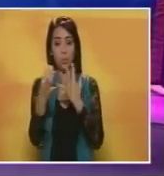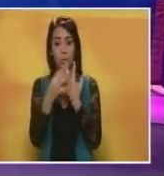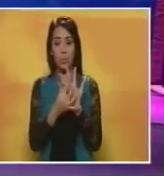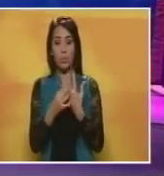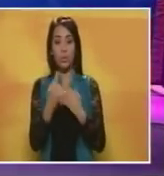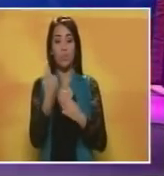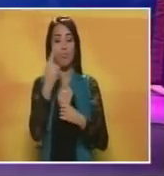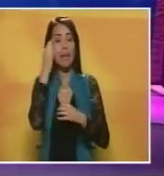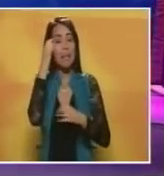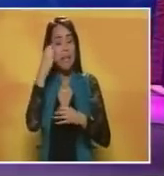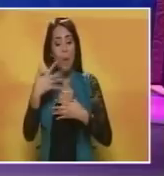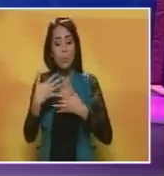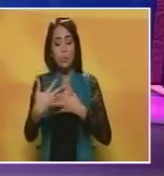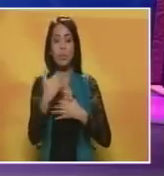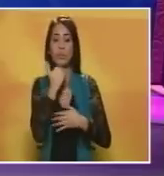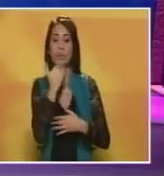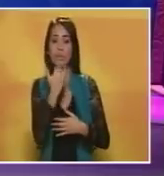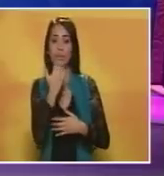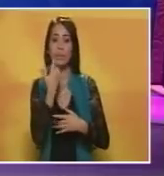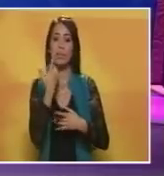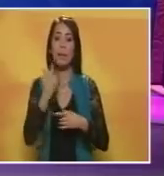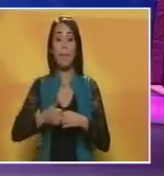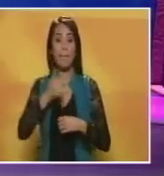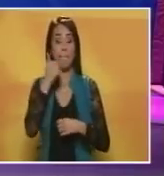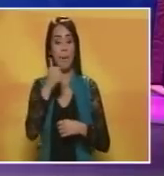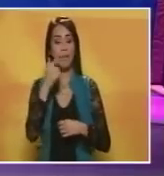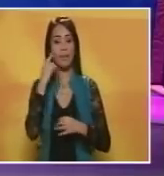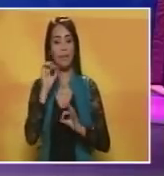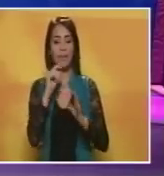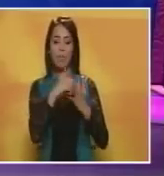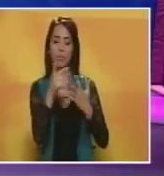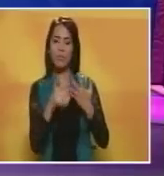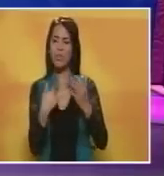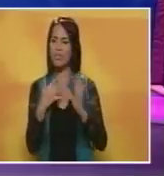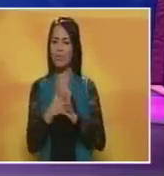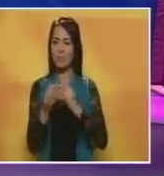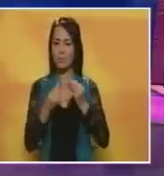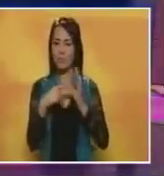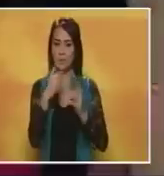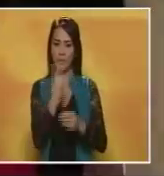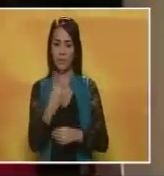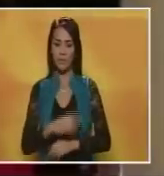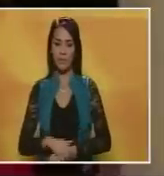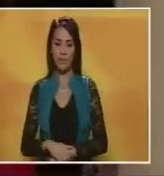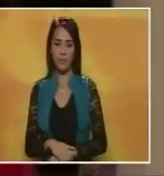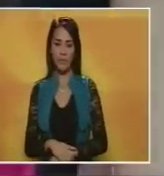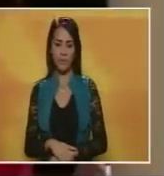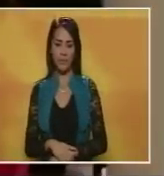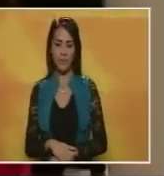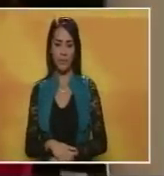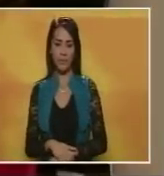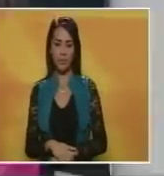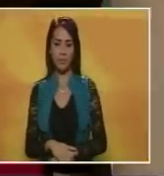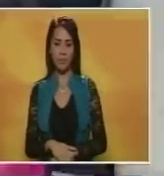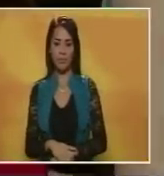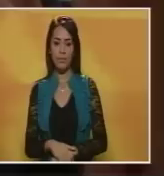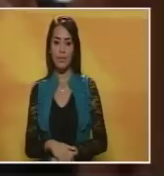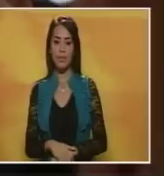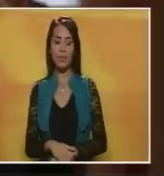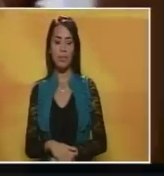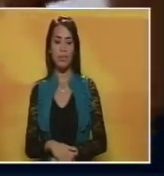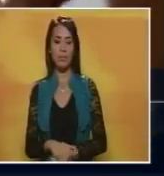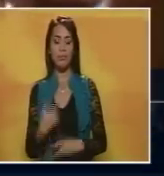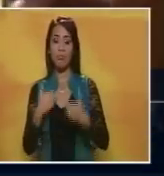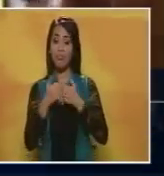solo días y salieron a la luz pública más detalles del enlace entre el príncipe khalid y meaghan martin la prensa del palacio ha